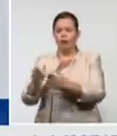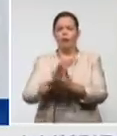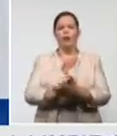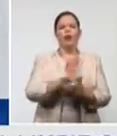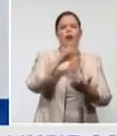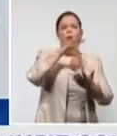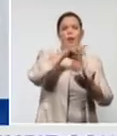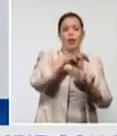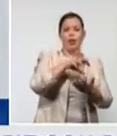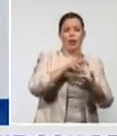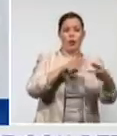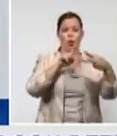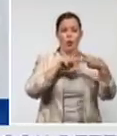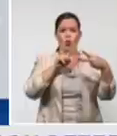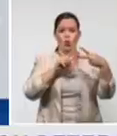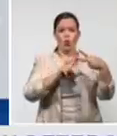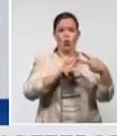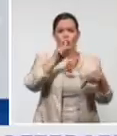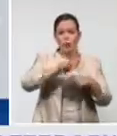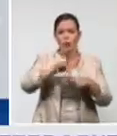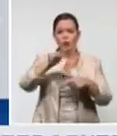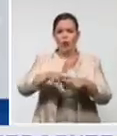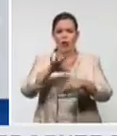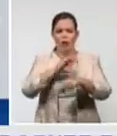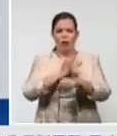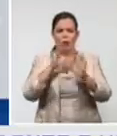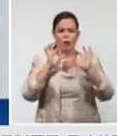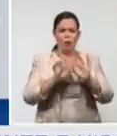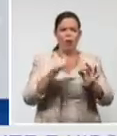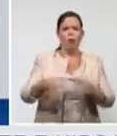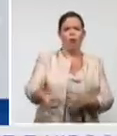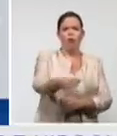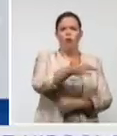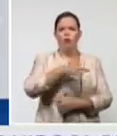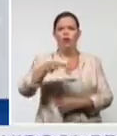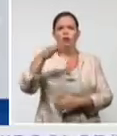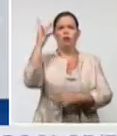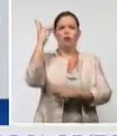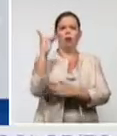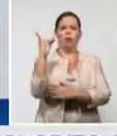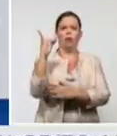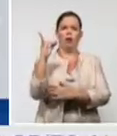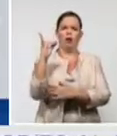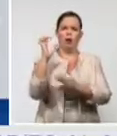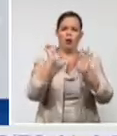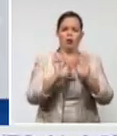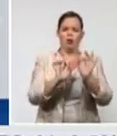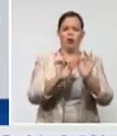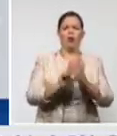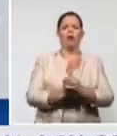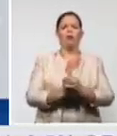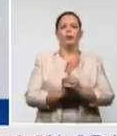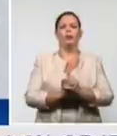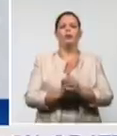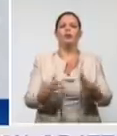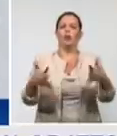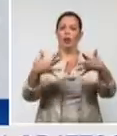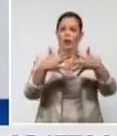los dos casos, son del municipio de La Palma, también relacionados con este